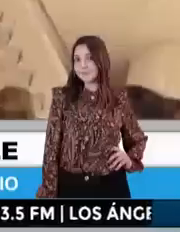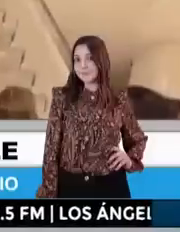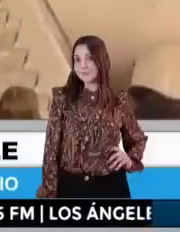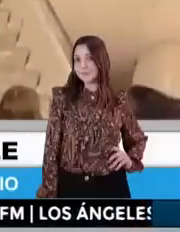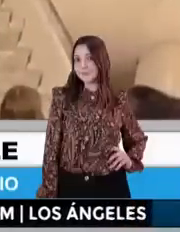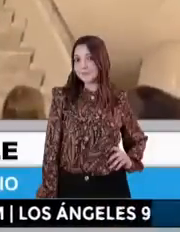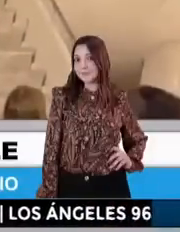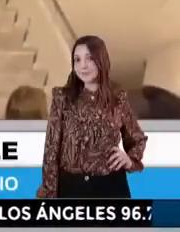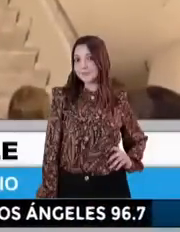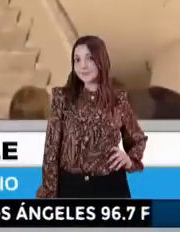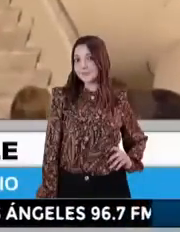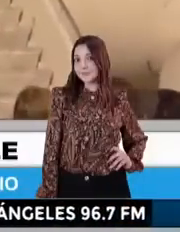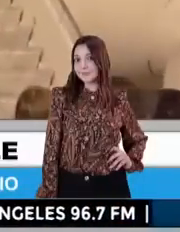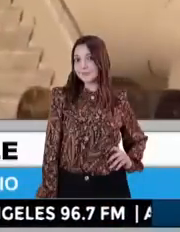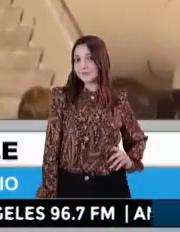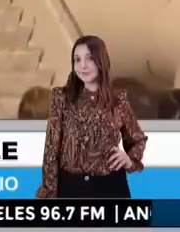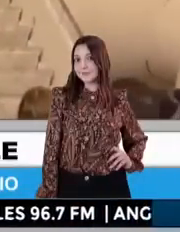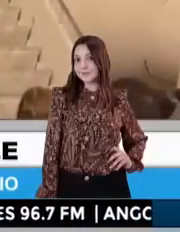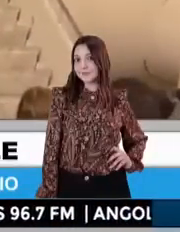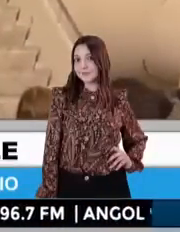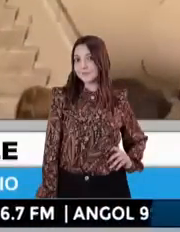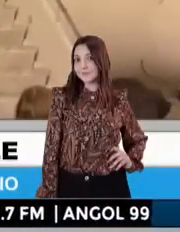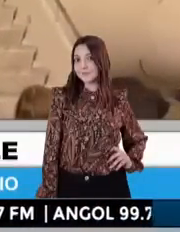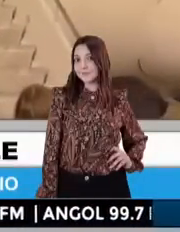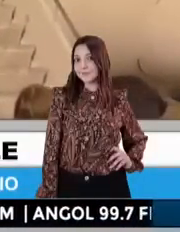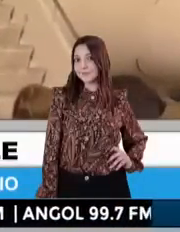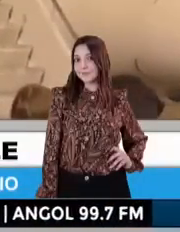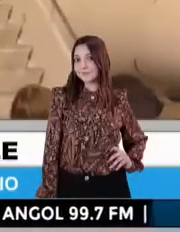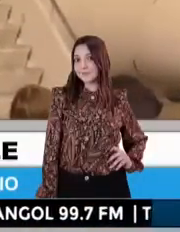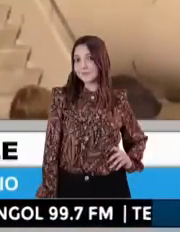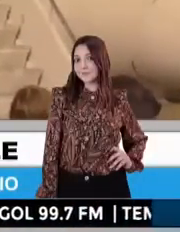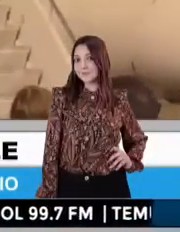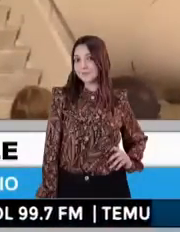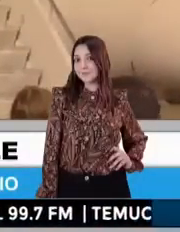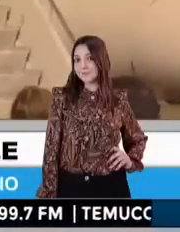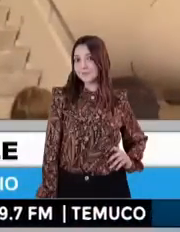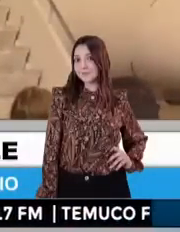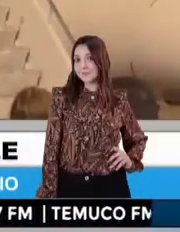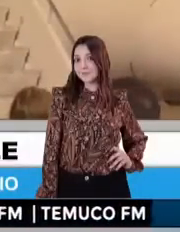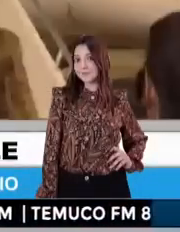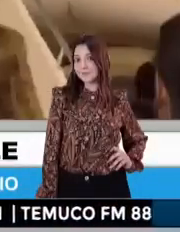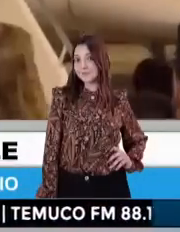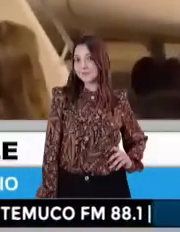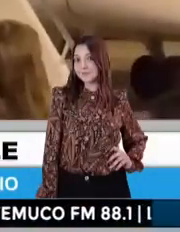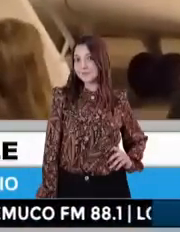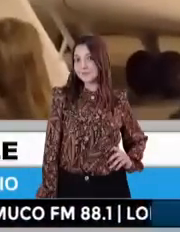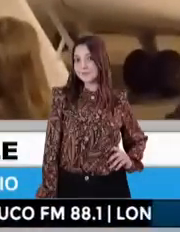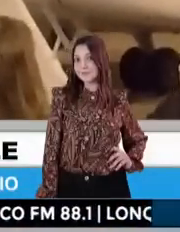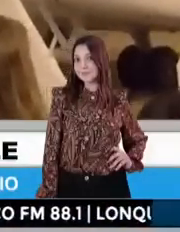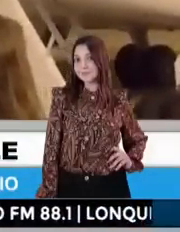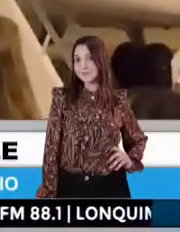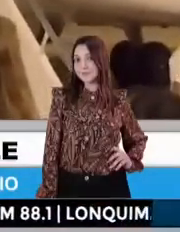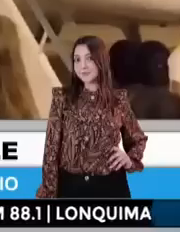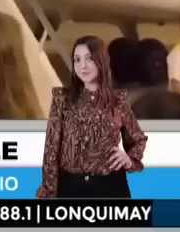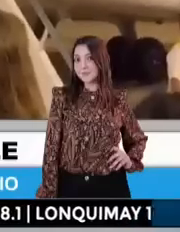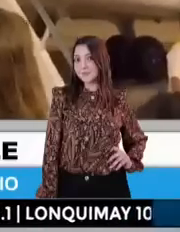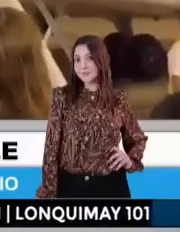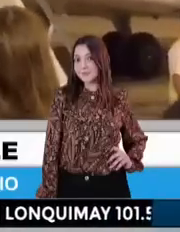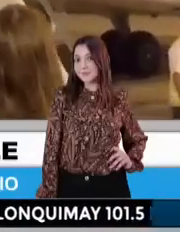yo creo que puede cambiar un poco las cosas. No sé lo que va a ocurrir en esta reunión, sí, pero va a ser una reunión, yo creo que con algunas tensiones, posiblemente.